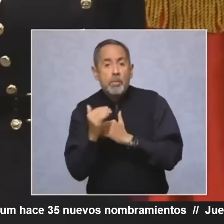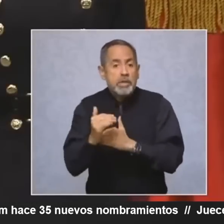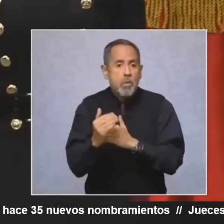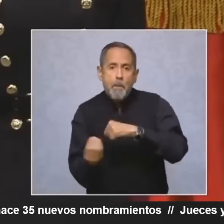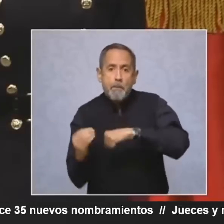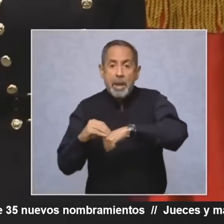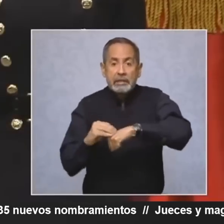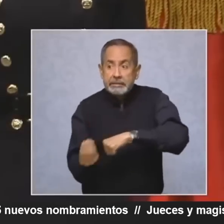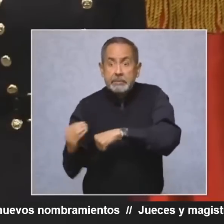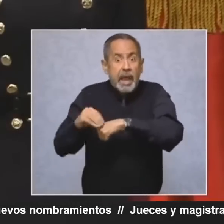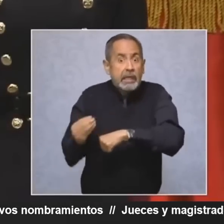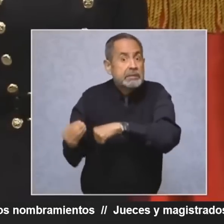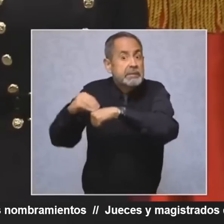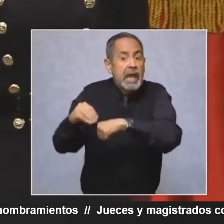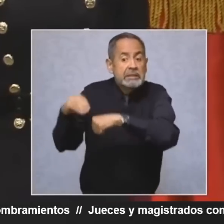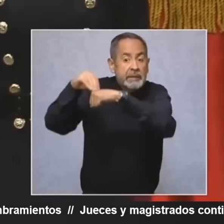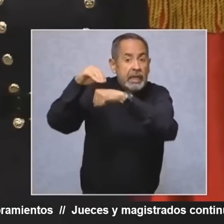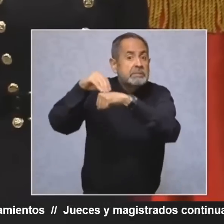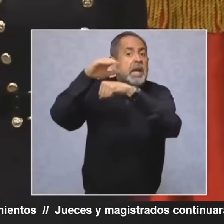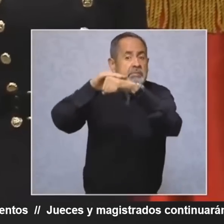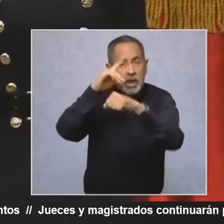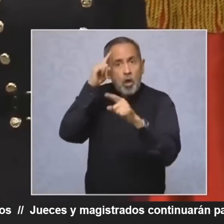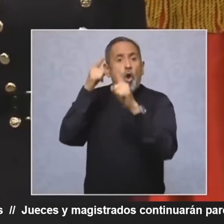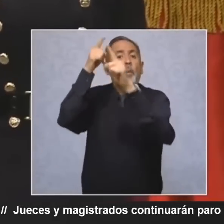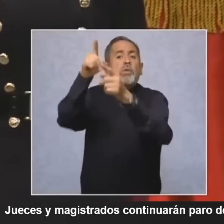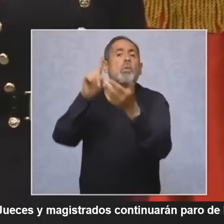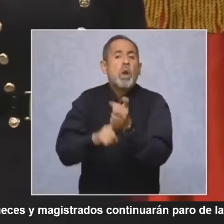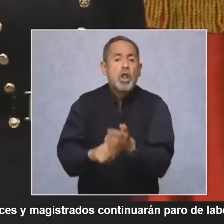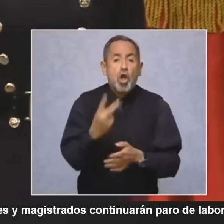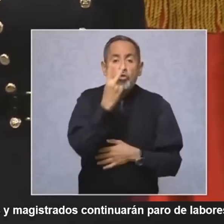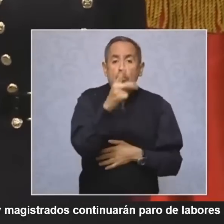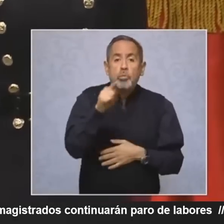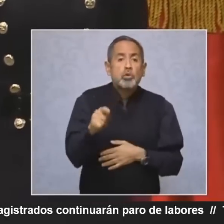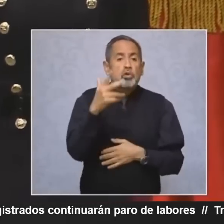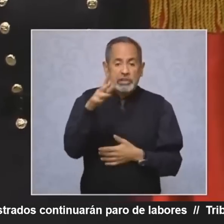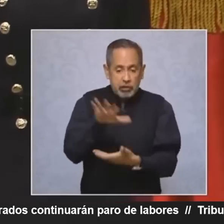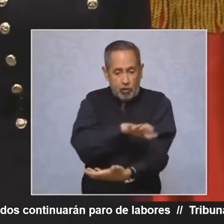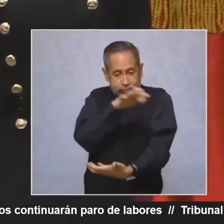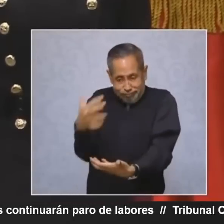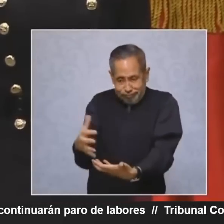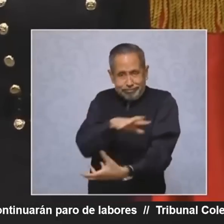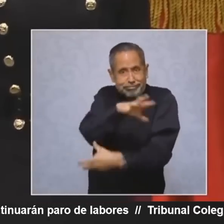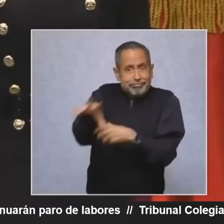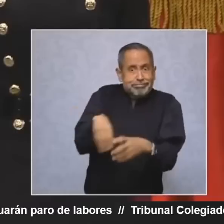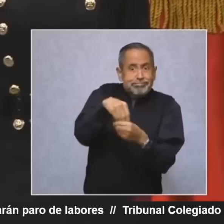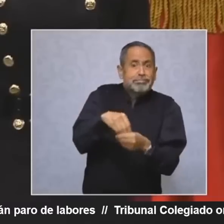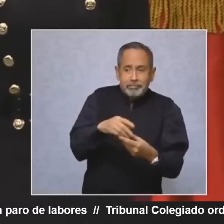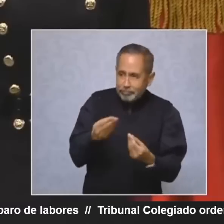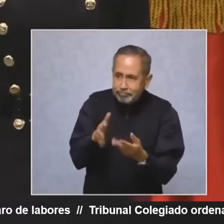Nuestro objetivo es alcanzar 2.5 canastas básicas.